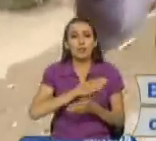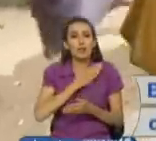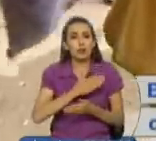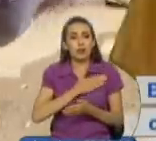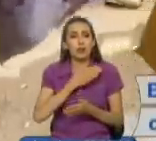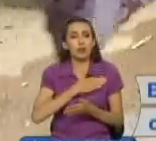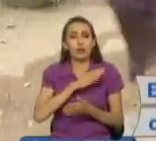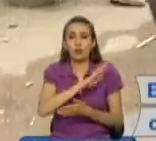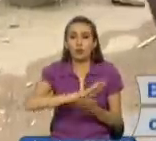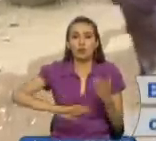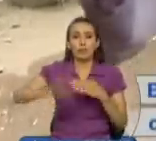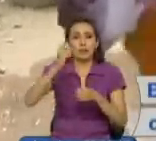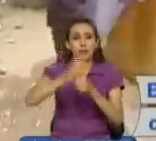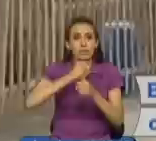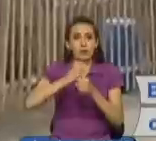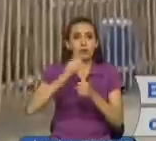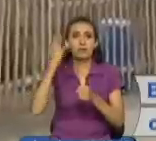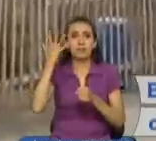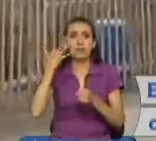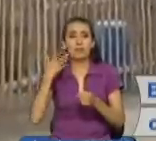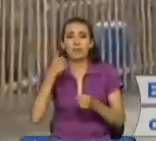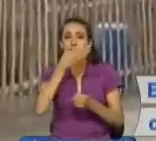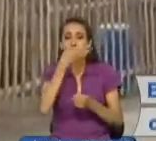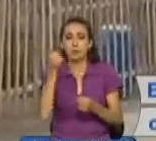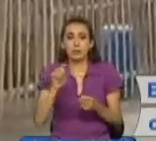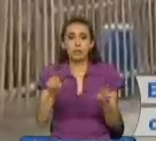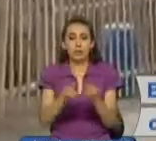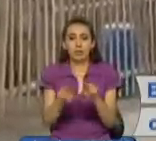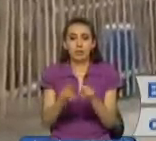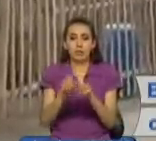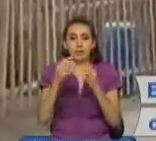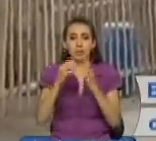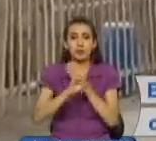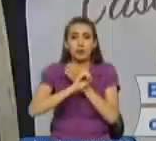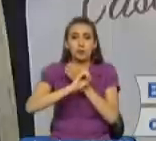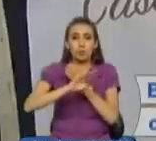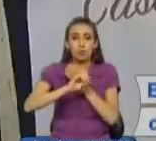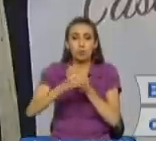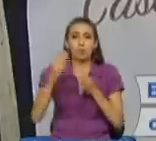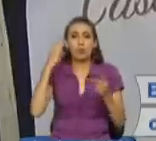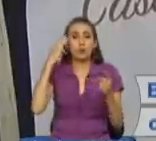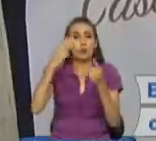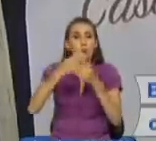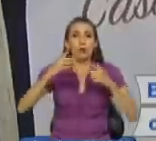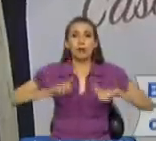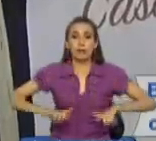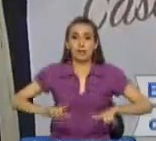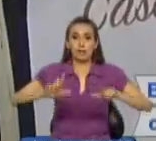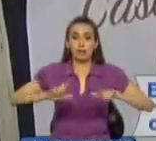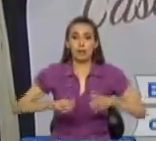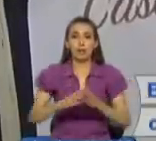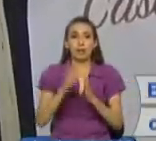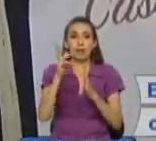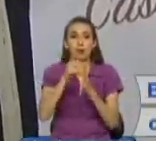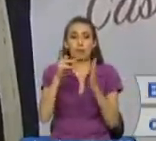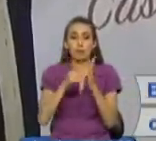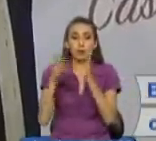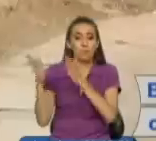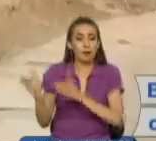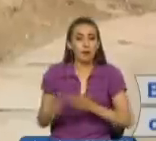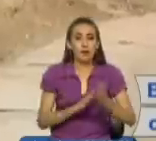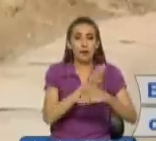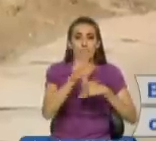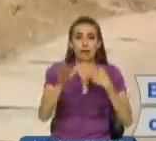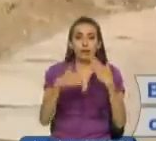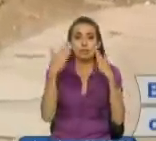cristalización de días mejores para su sector tal y como fue el anuncio presidencial que con la llegada de la misión casa para todos se